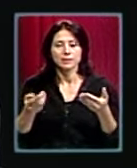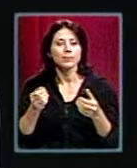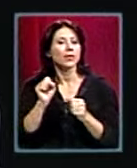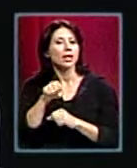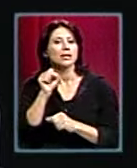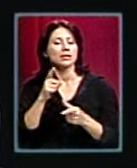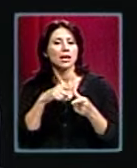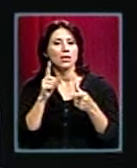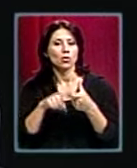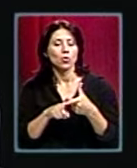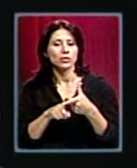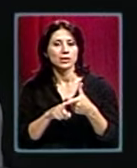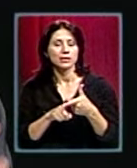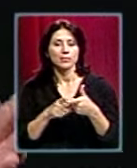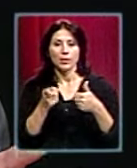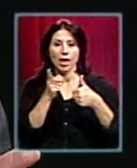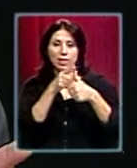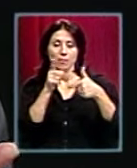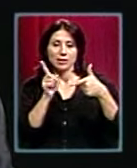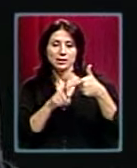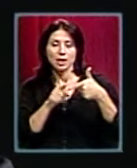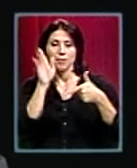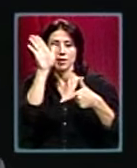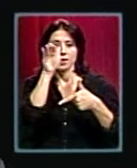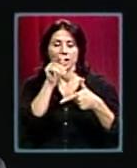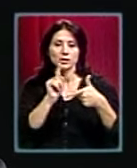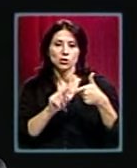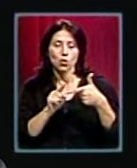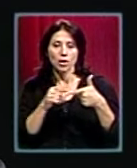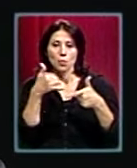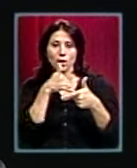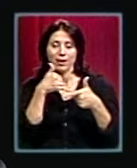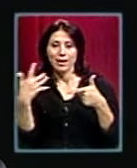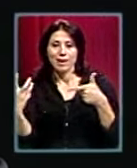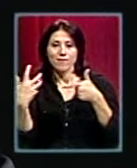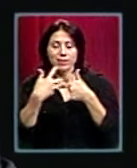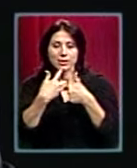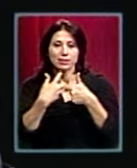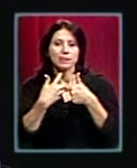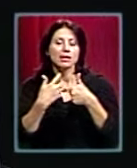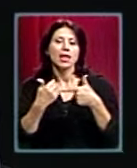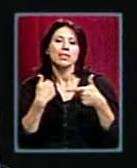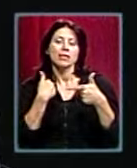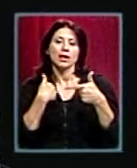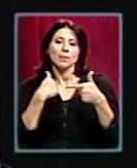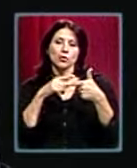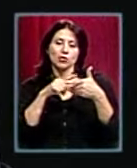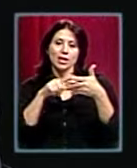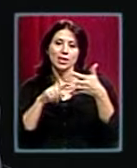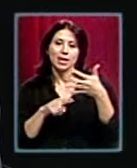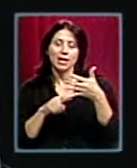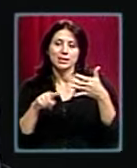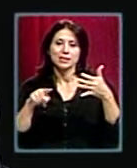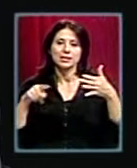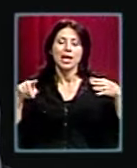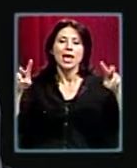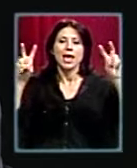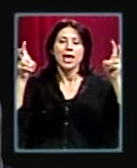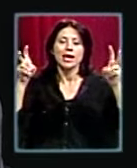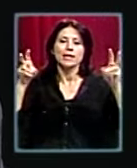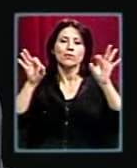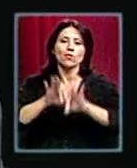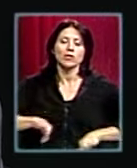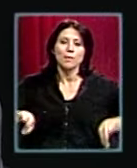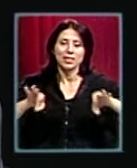además de estos 2 ejes fundamentales de mitigación y vulnerabilidad de adaptación, tenemos tres ejes fundamentales que son transversales.